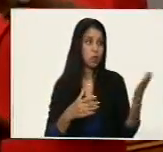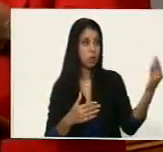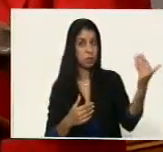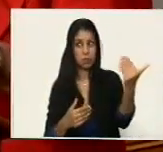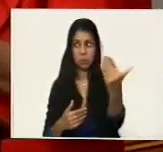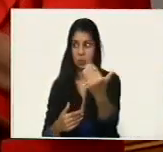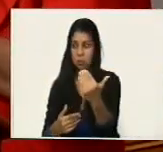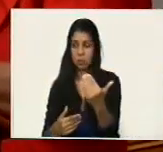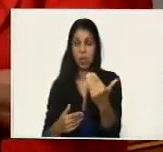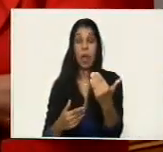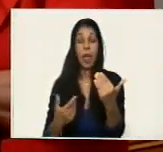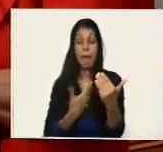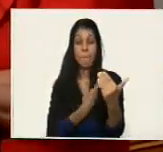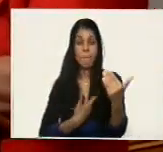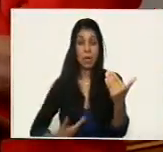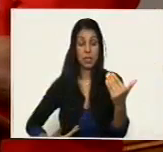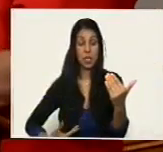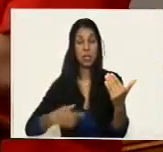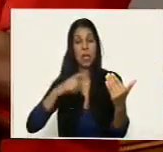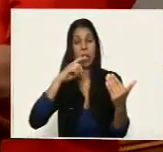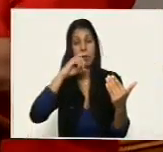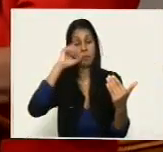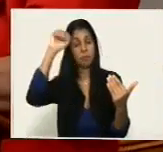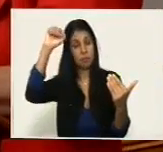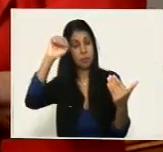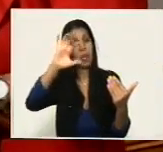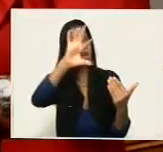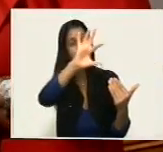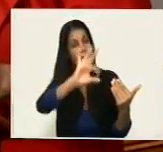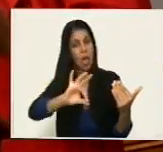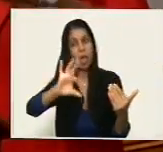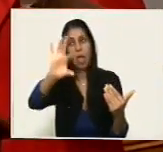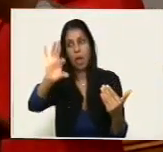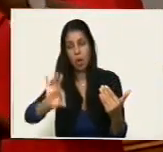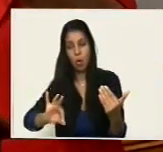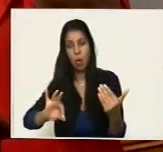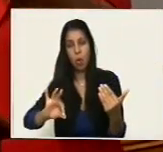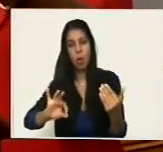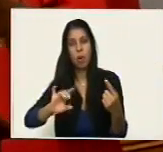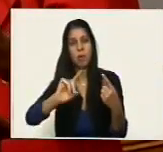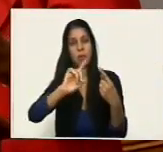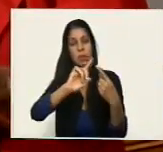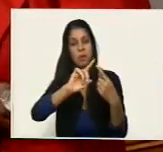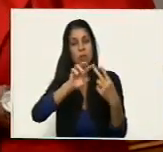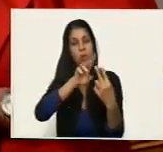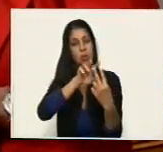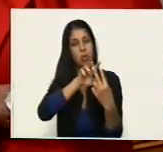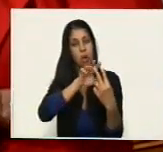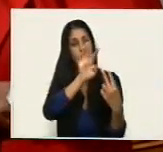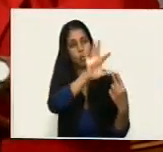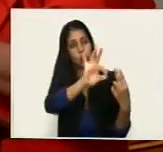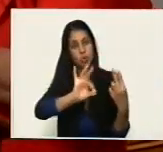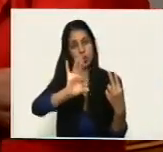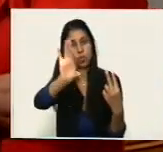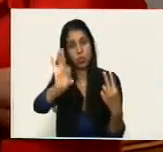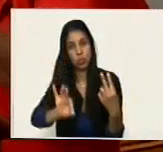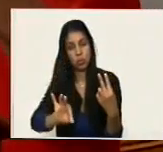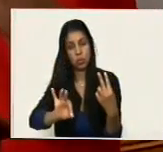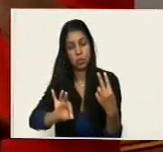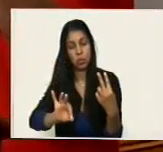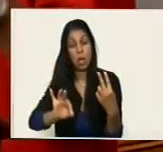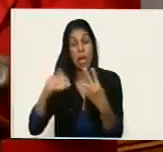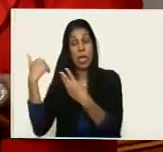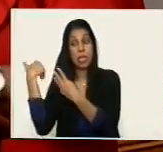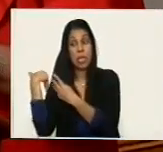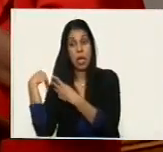el presidente de la República, porque está facultado para ello, como es los dos que designó, y el que designó uno,